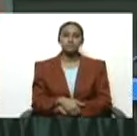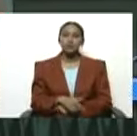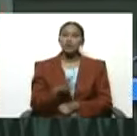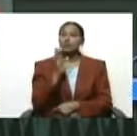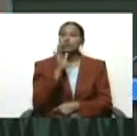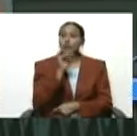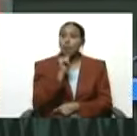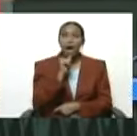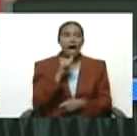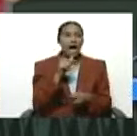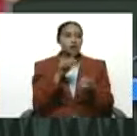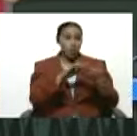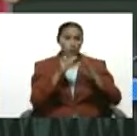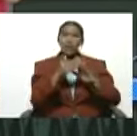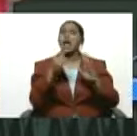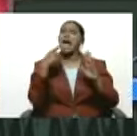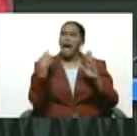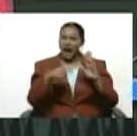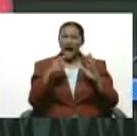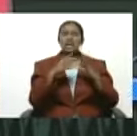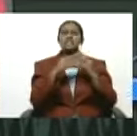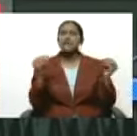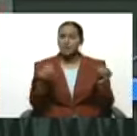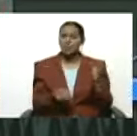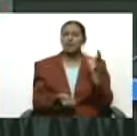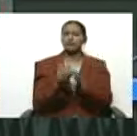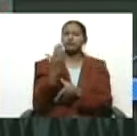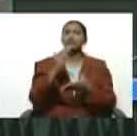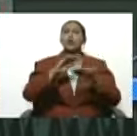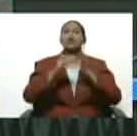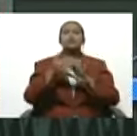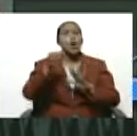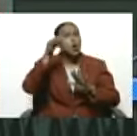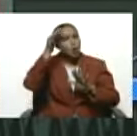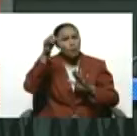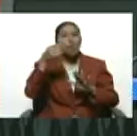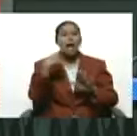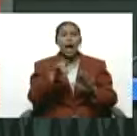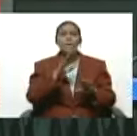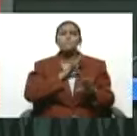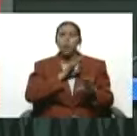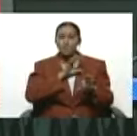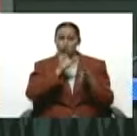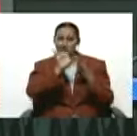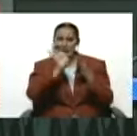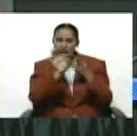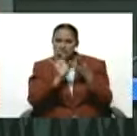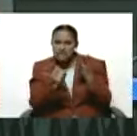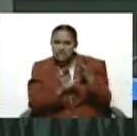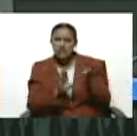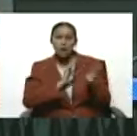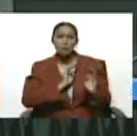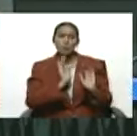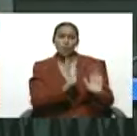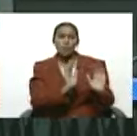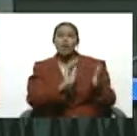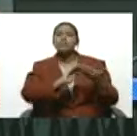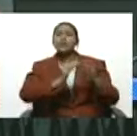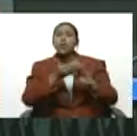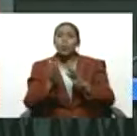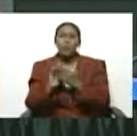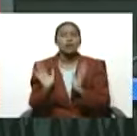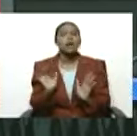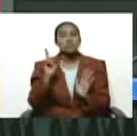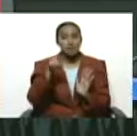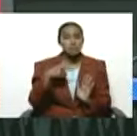comuna, donde no haya un consejo comunal, con sus características propias de cada sector, pero también con su gran